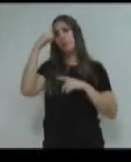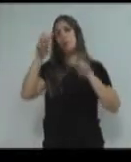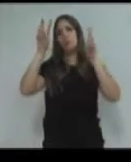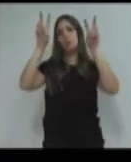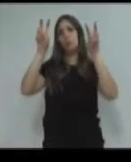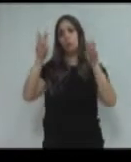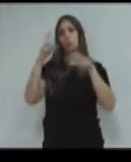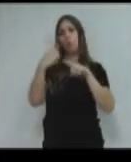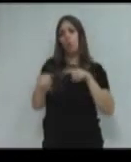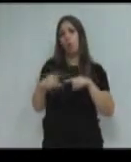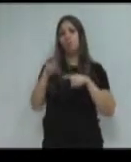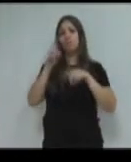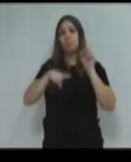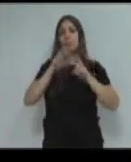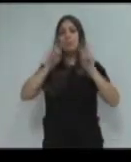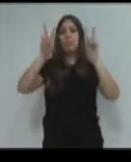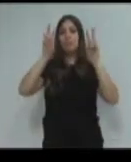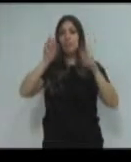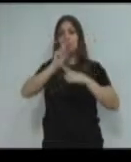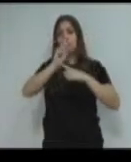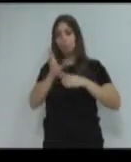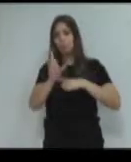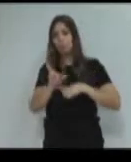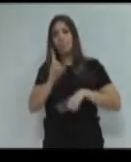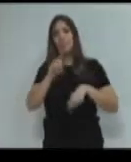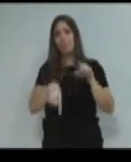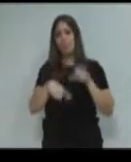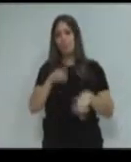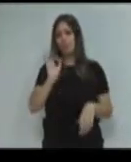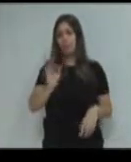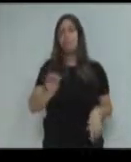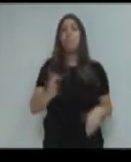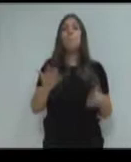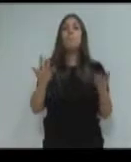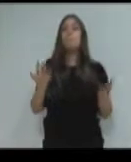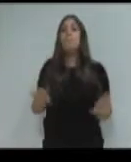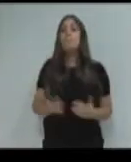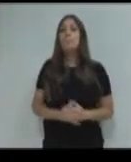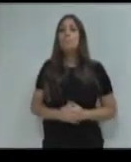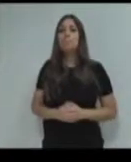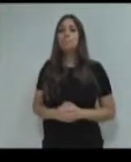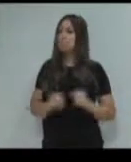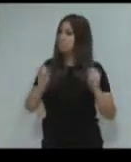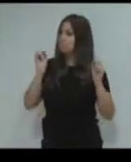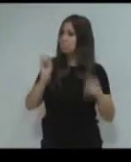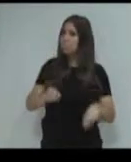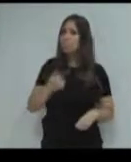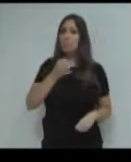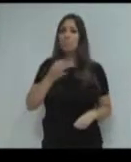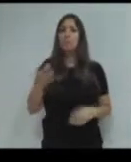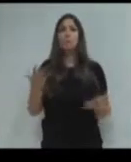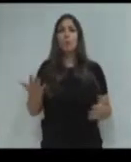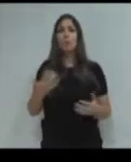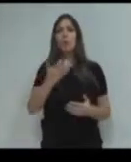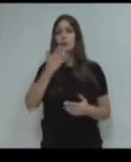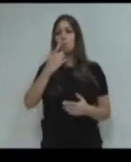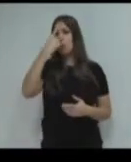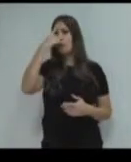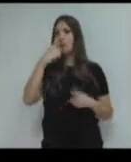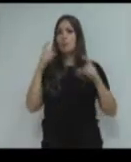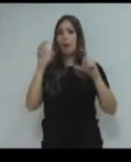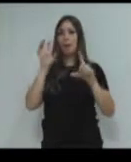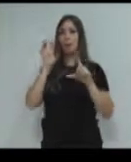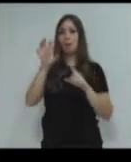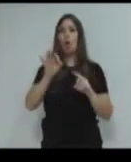diferentes capítulos o subcapítulos que tiene, en función del título que tú quieras utilizar, ¿no? Perfecto. inserto una imagen,